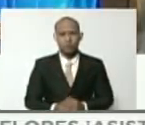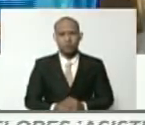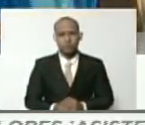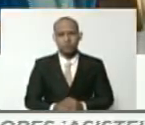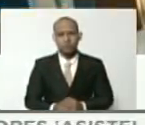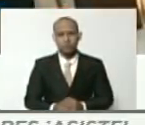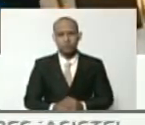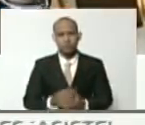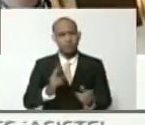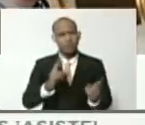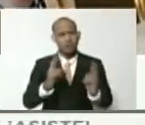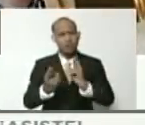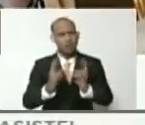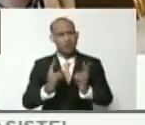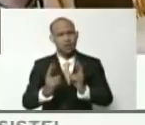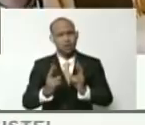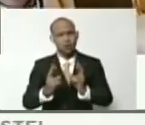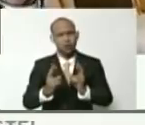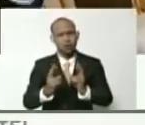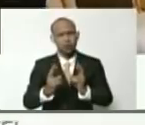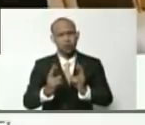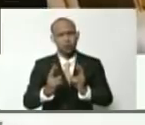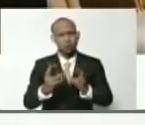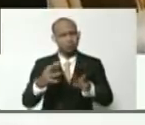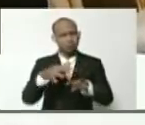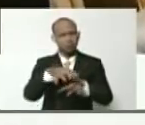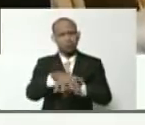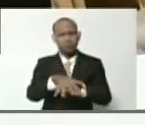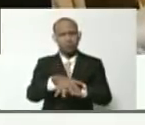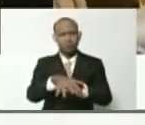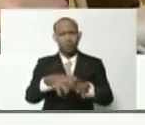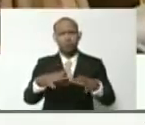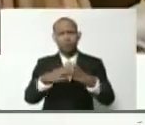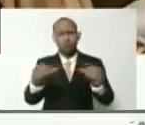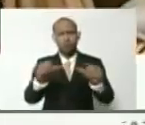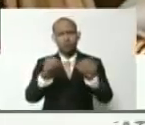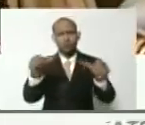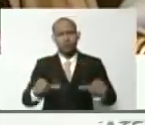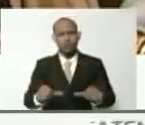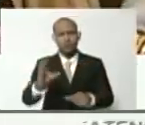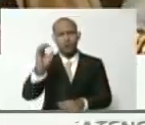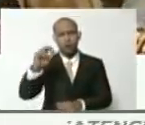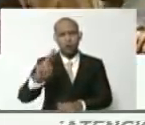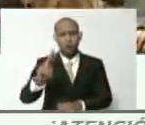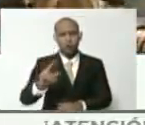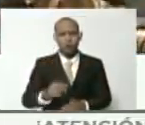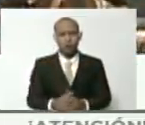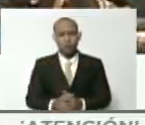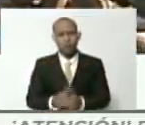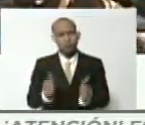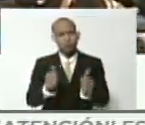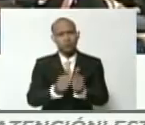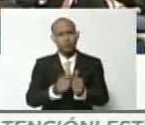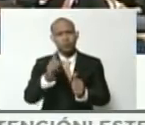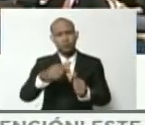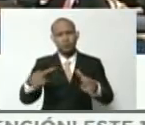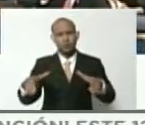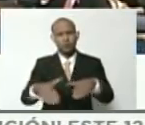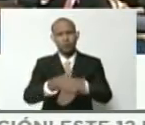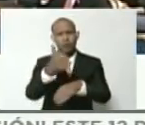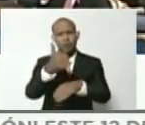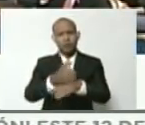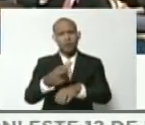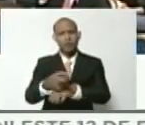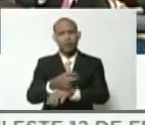Una relación estrecha entre todo el sistema de Naciones Unidas con el gabinete ejecutivo